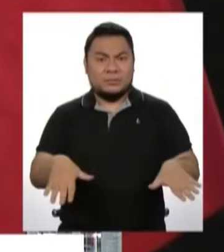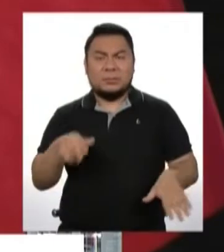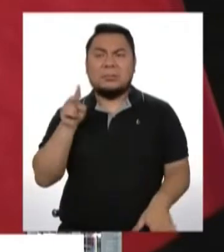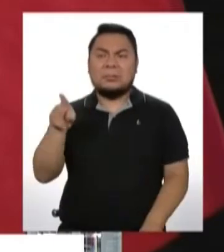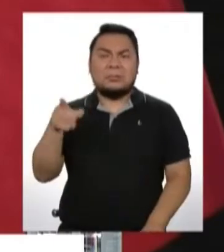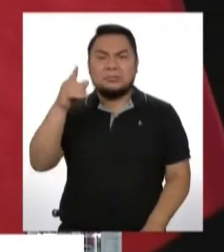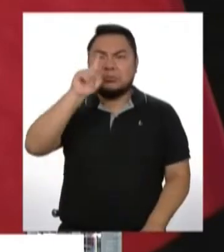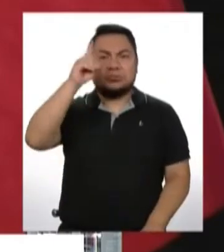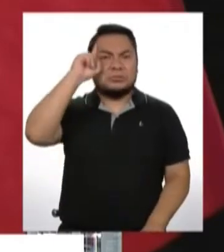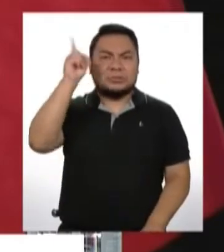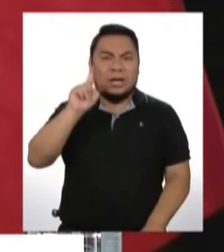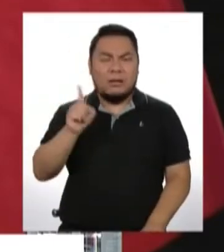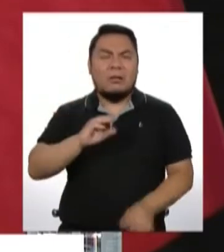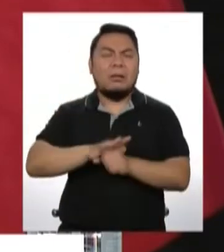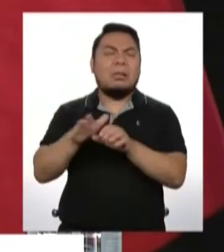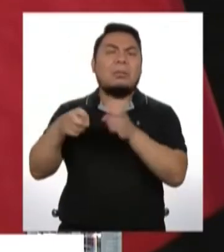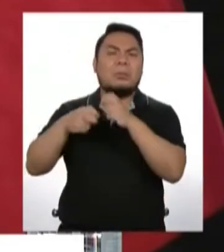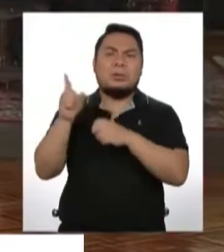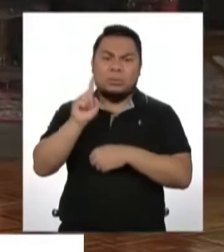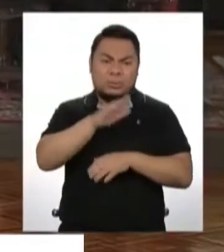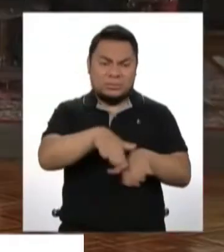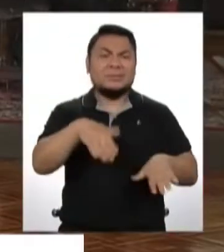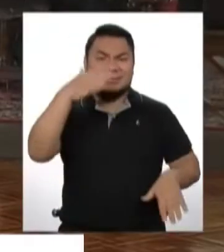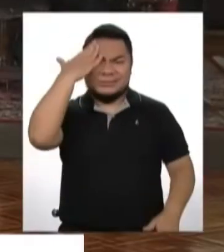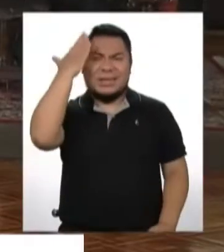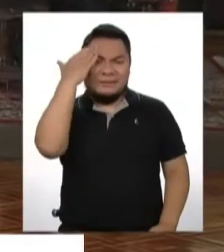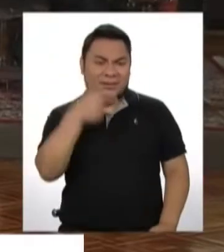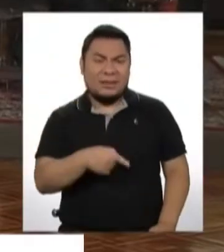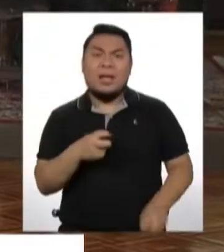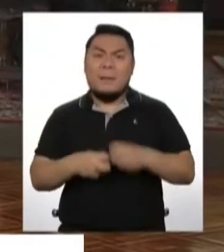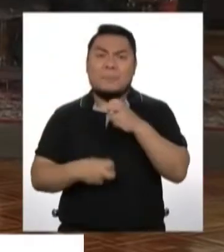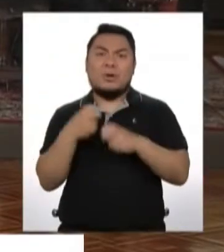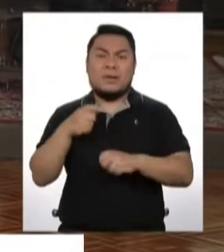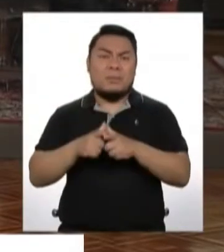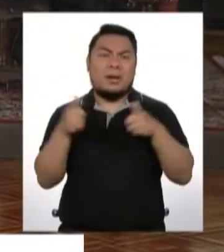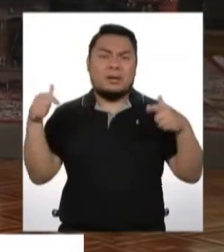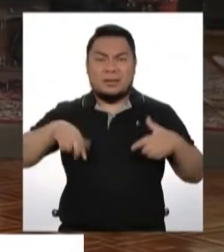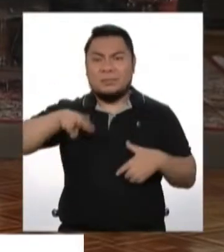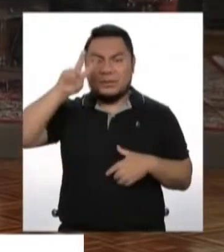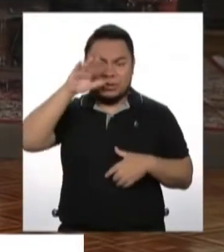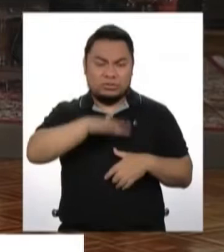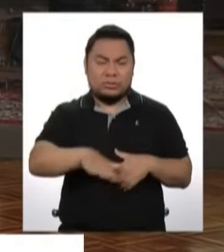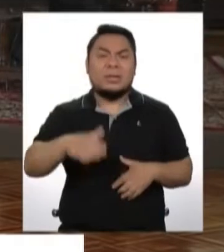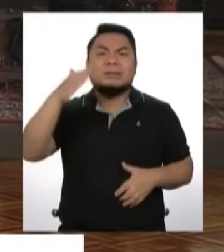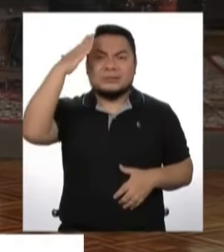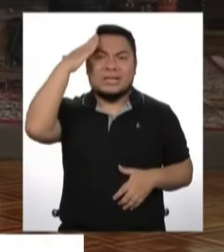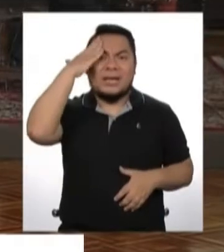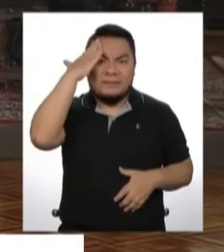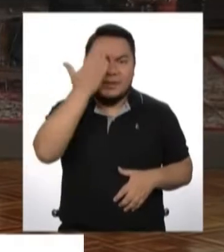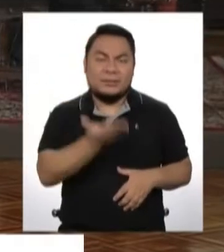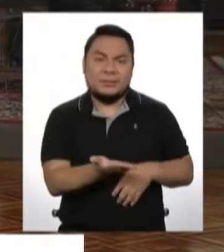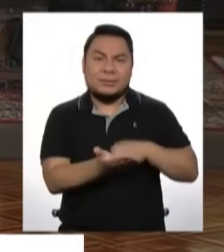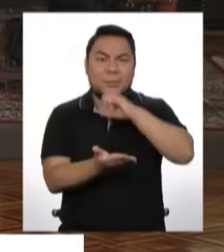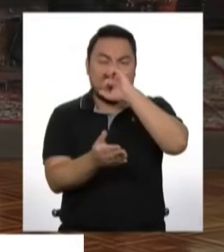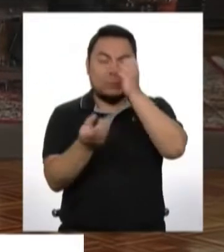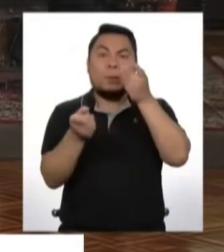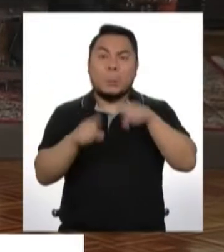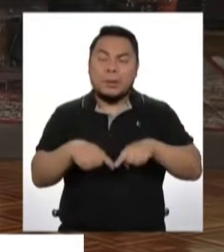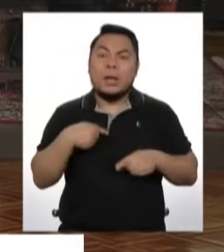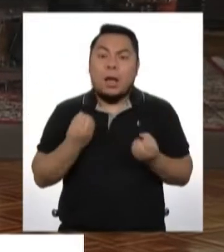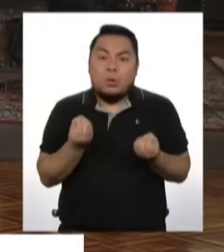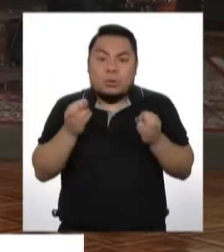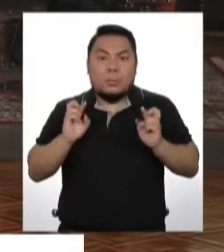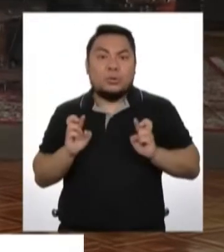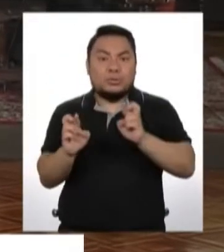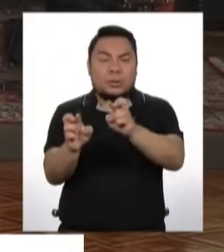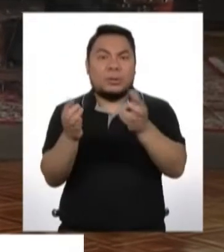problema, saben los niños perfectamente por lo que estamos pasando y son muy conscientes de ello. Y cuando le damos esta